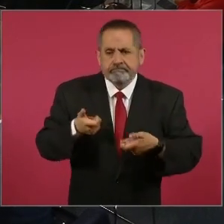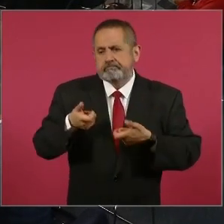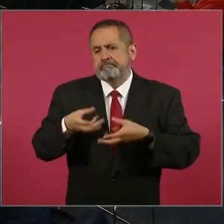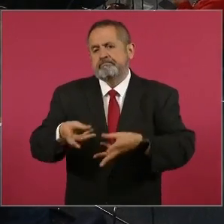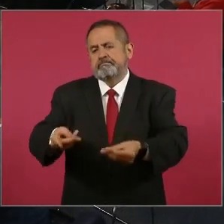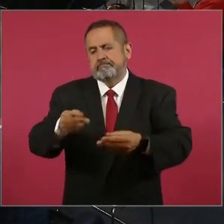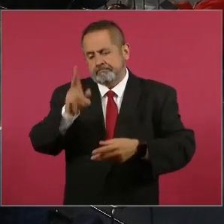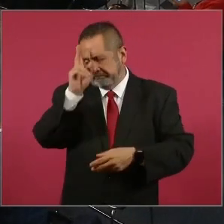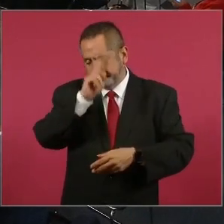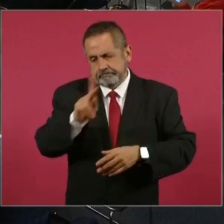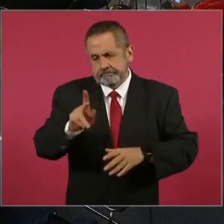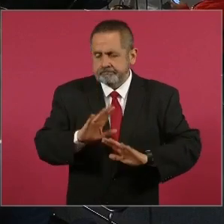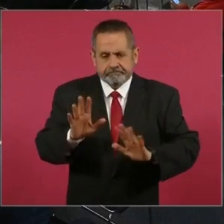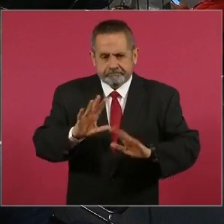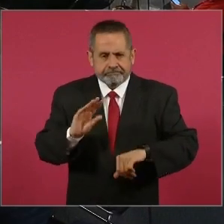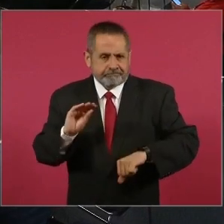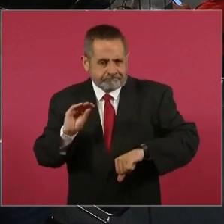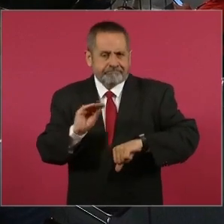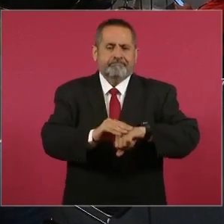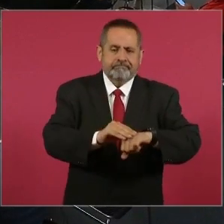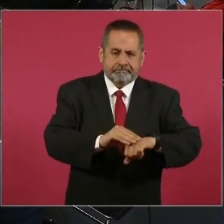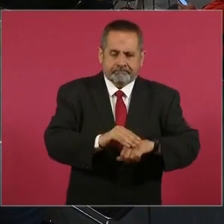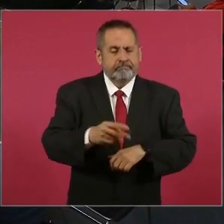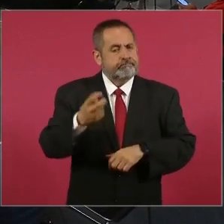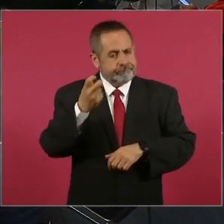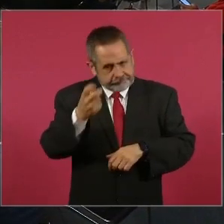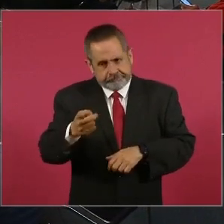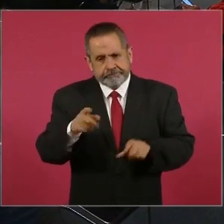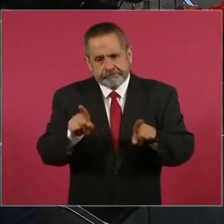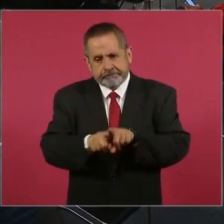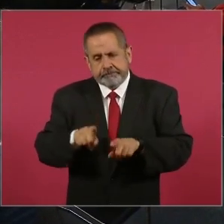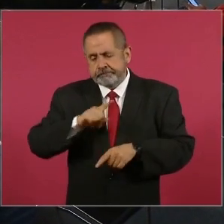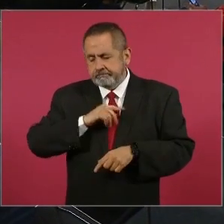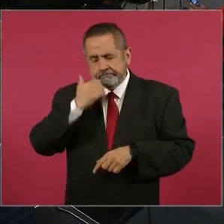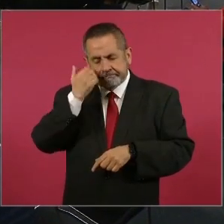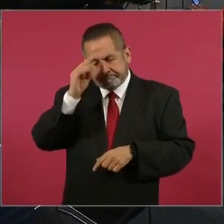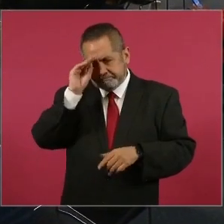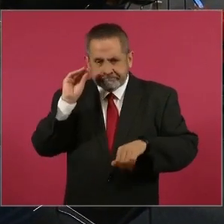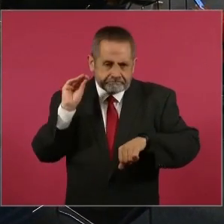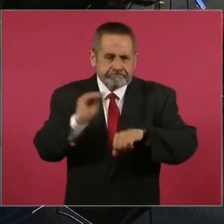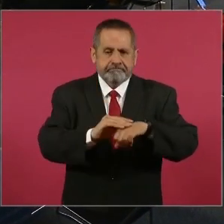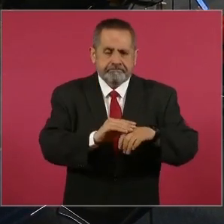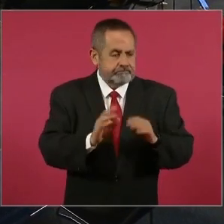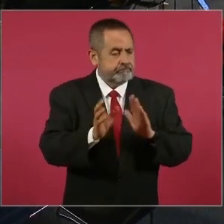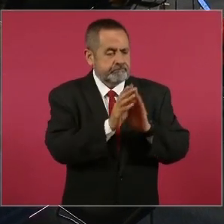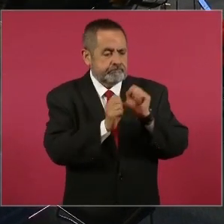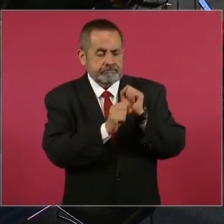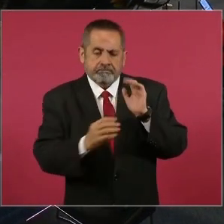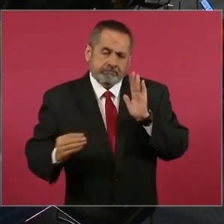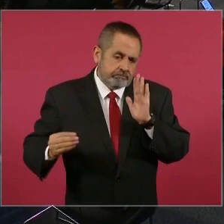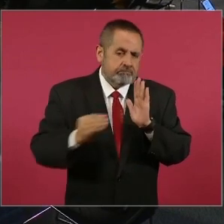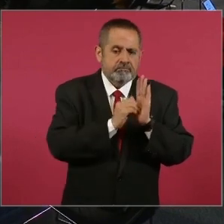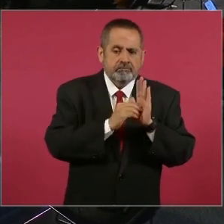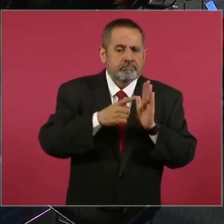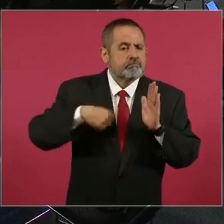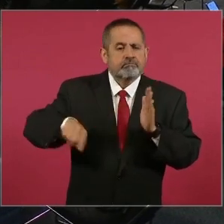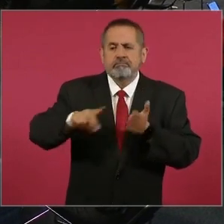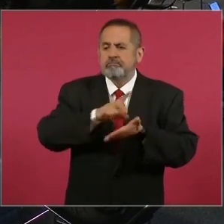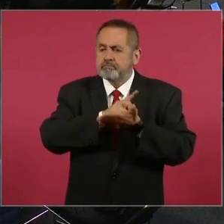terapias Entonces eso también lo queremos dejar como derecho